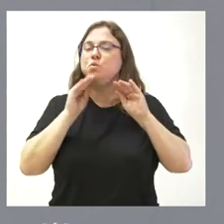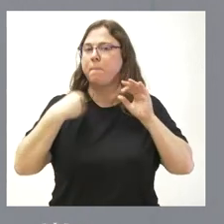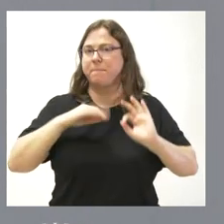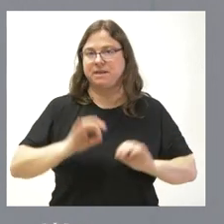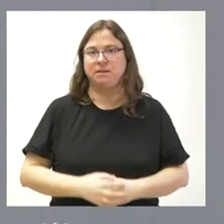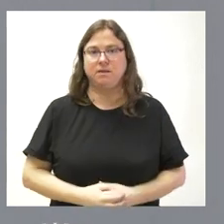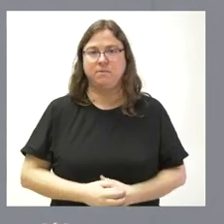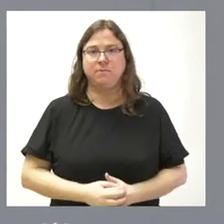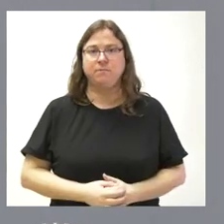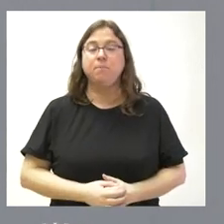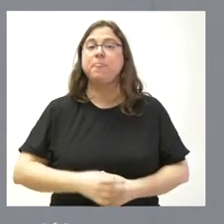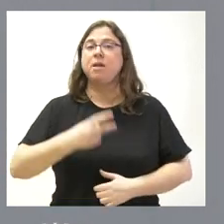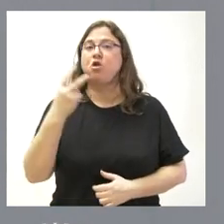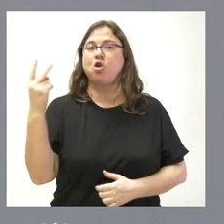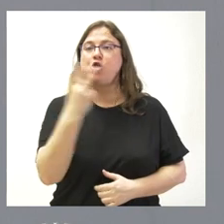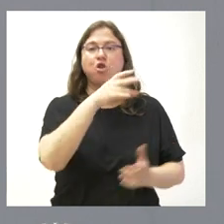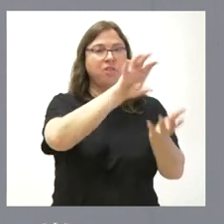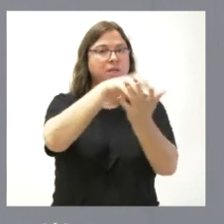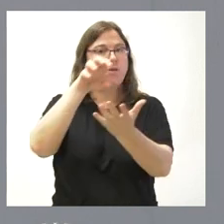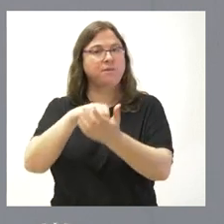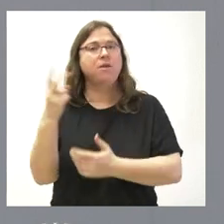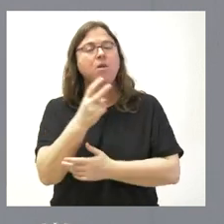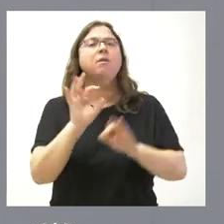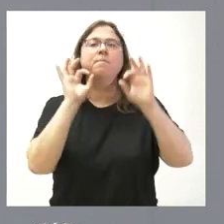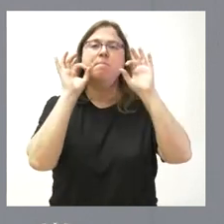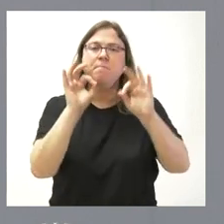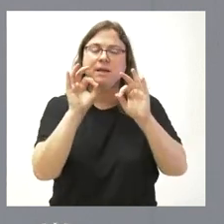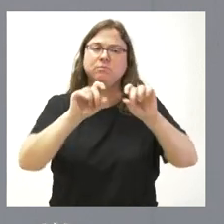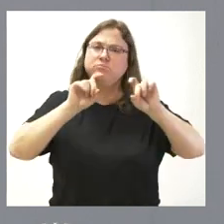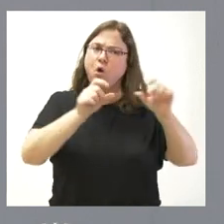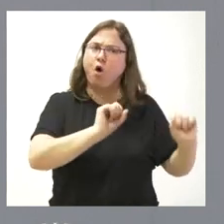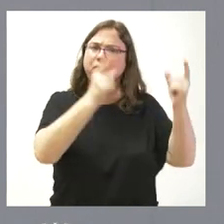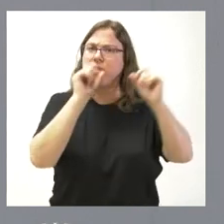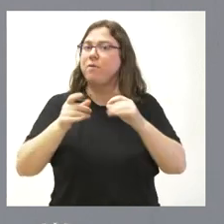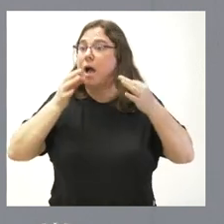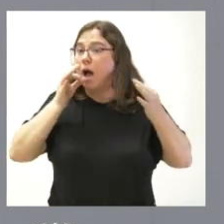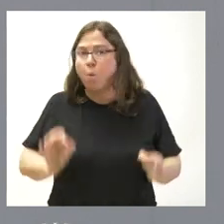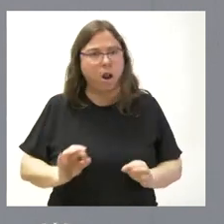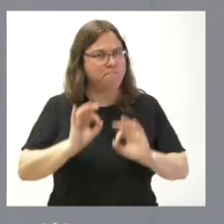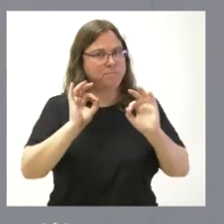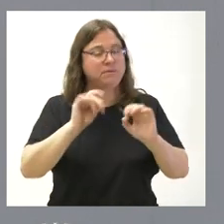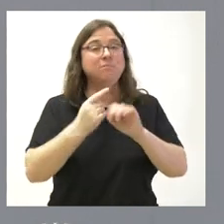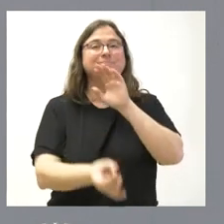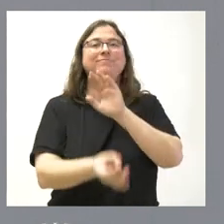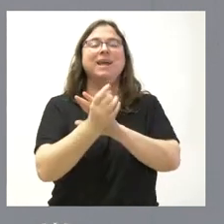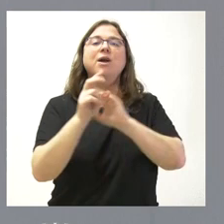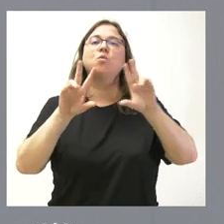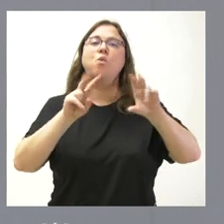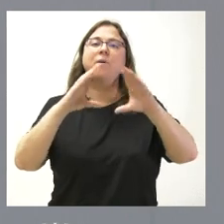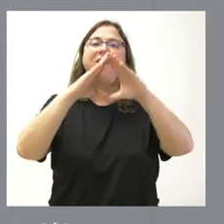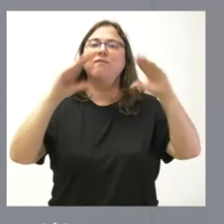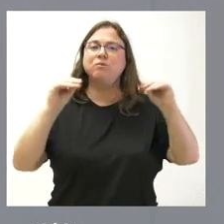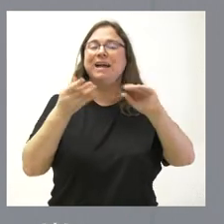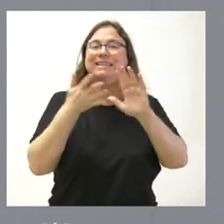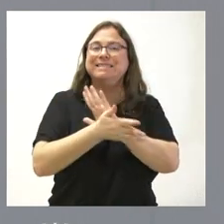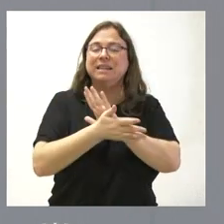en los dos nuevos centros impartirán las mismas enseñanzas oficiales que se ofrecen actualmente y por tanto la creación de estas nuevas facultades no implica